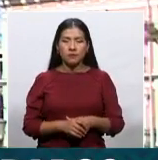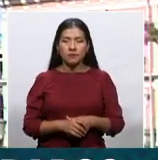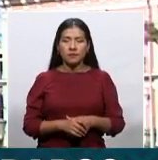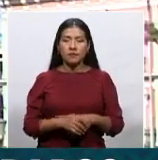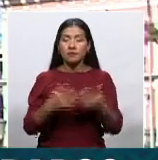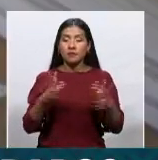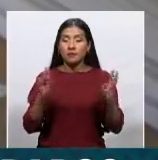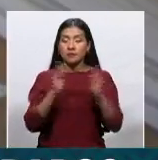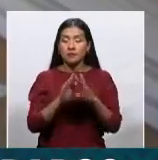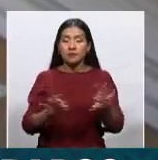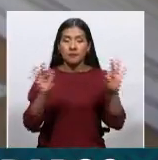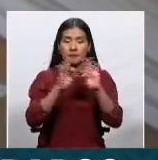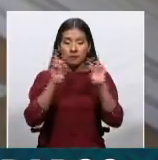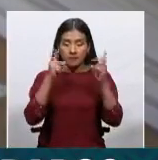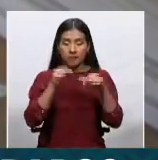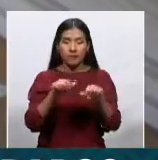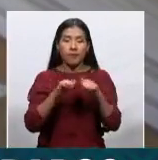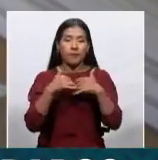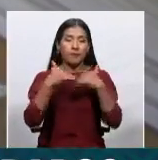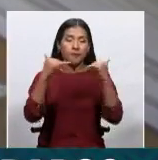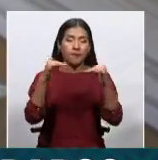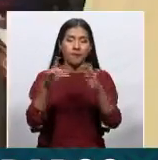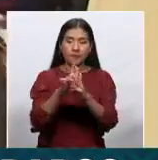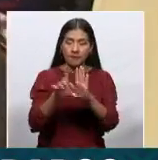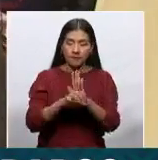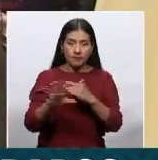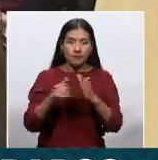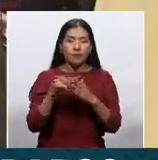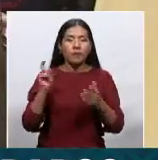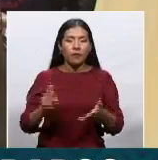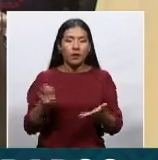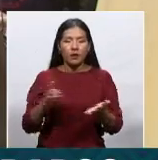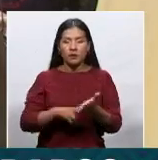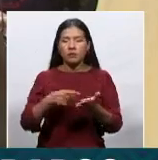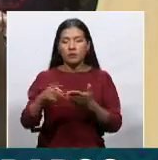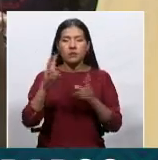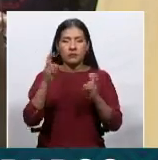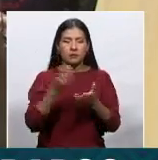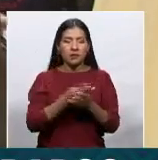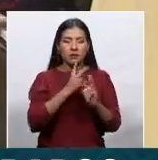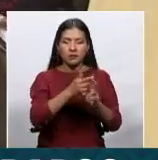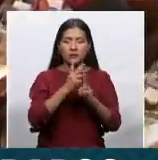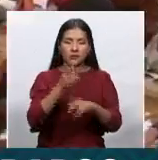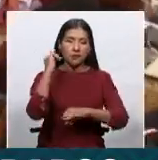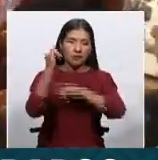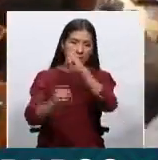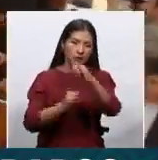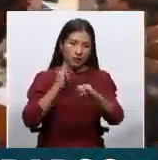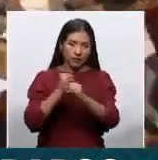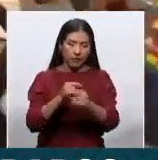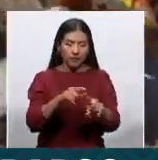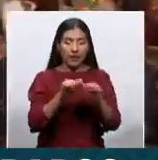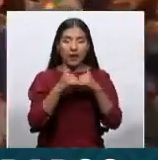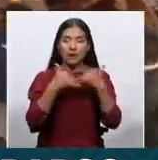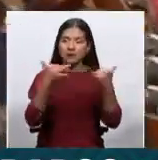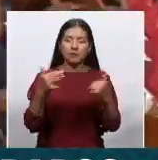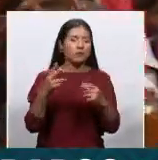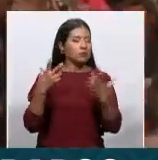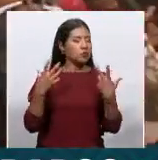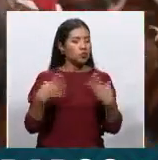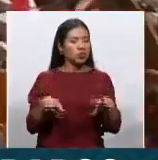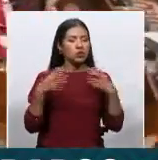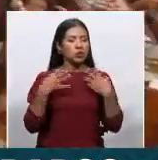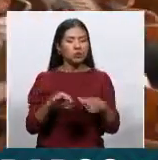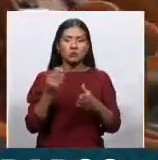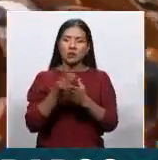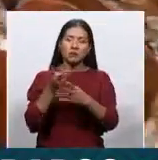Cabe recalcar que la Asamblea Legislativa debe aprobar créditos para Bolivia de organismos internacionales. Asamblea que rechazó en unanimidad